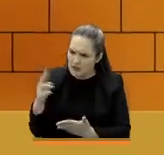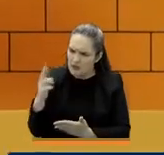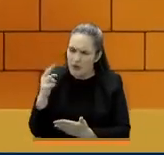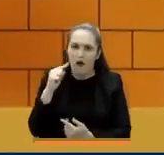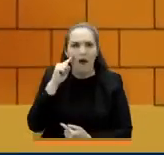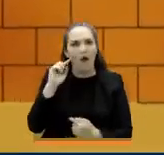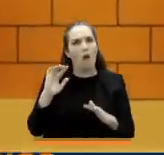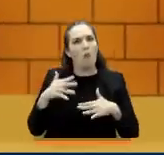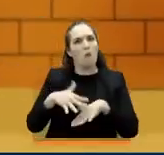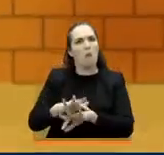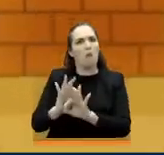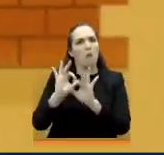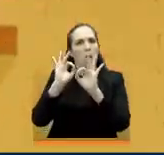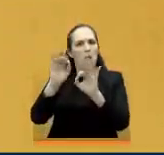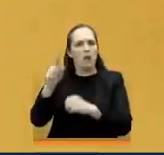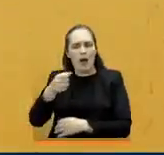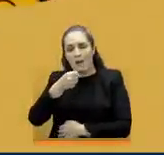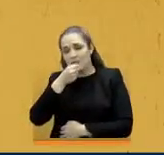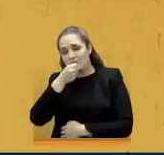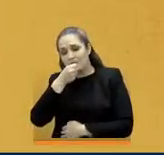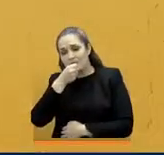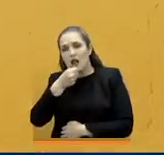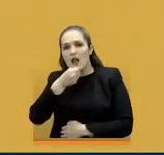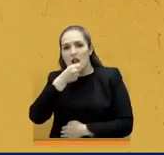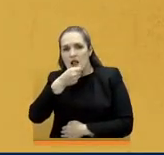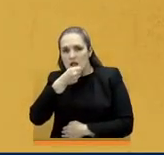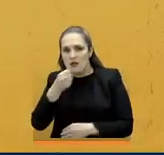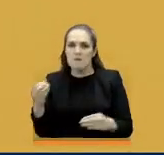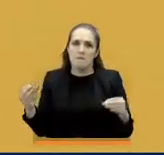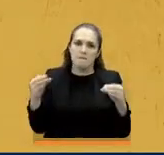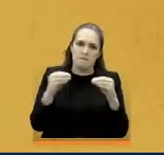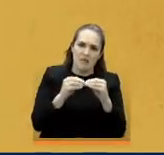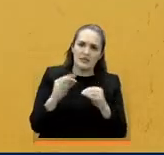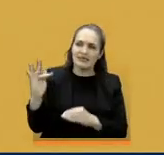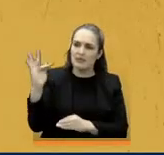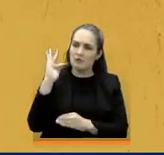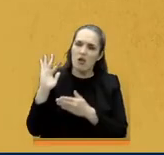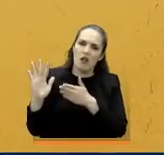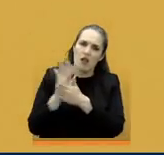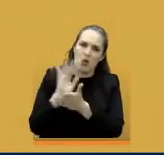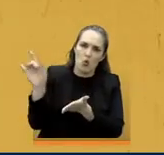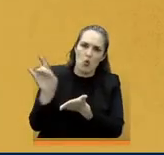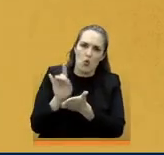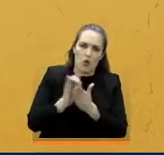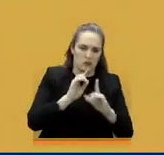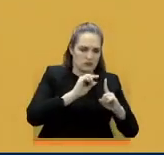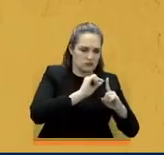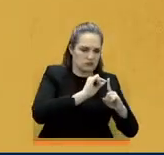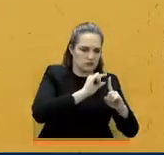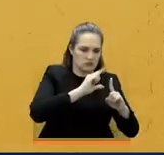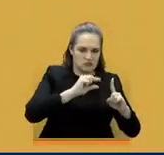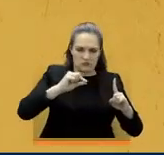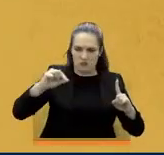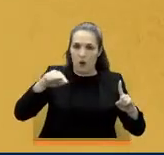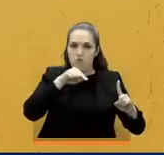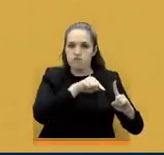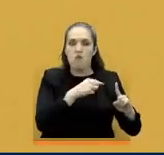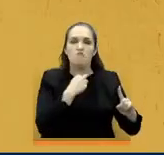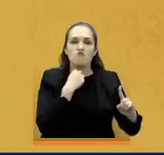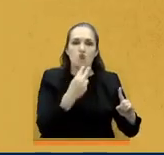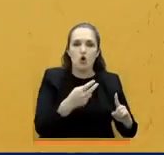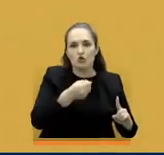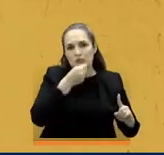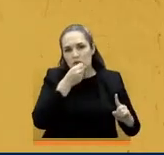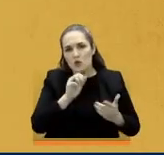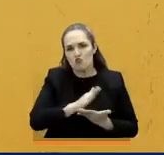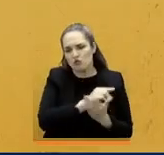mezcla el reportaje con el debate, en el que se utilizan entrevistas y testimonios por medio de fragmentos de audio, de archivo, música, entrevistas